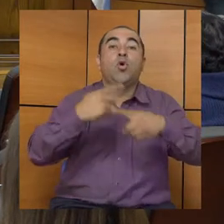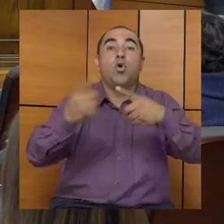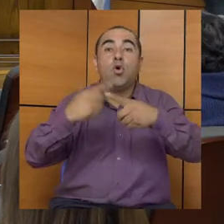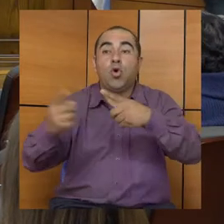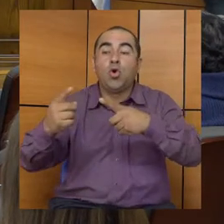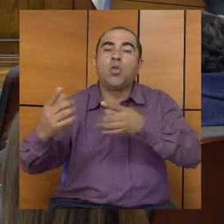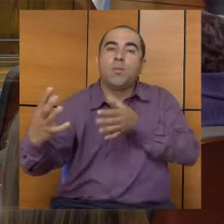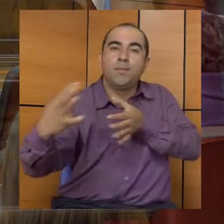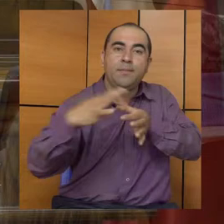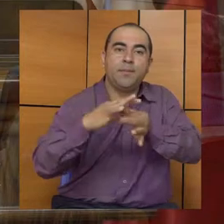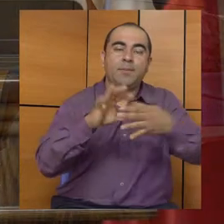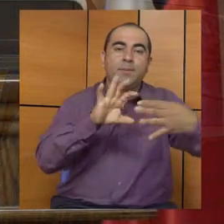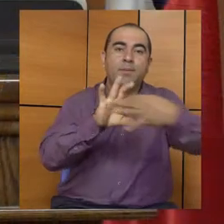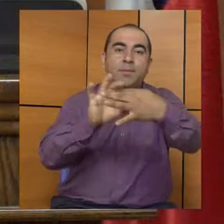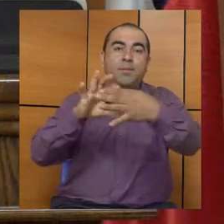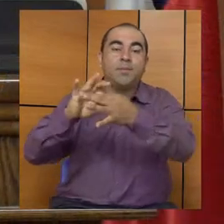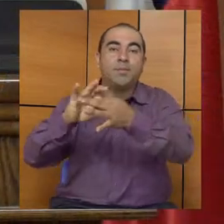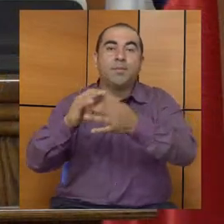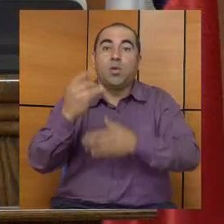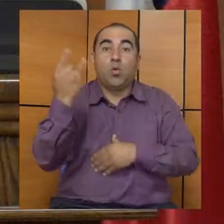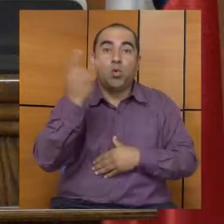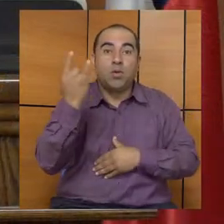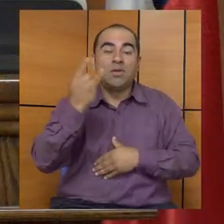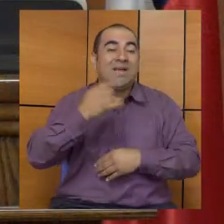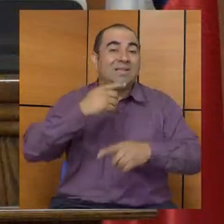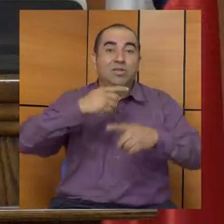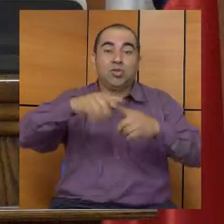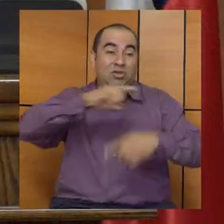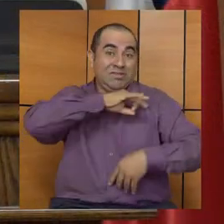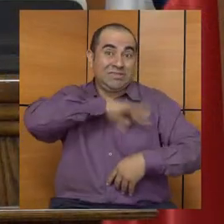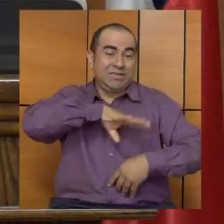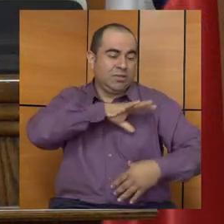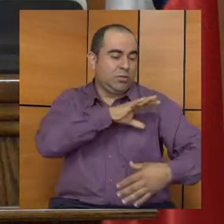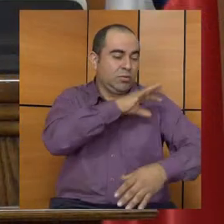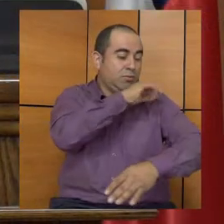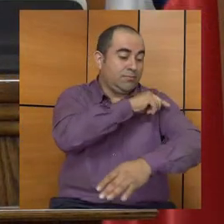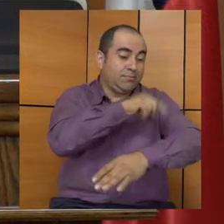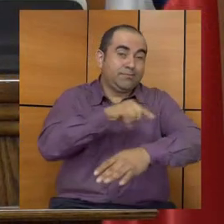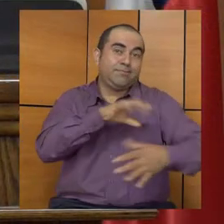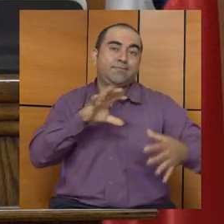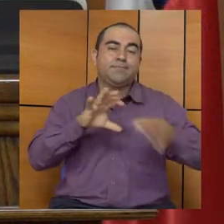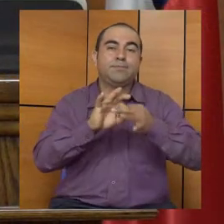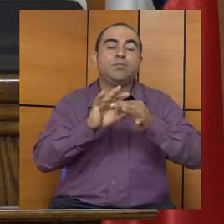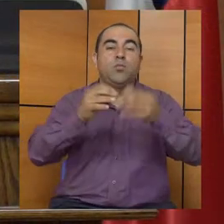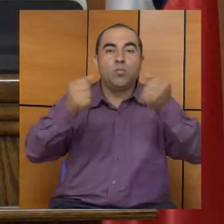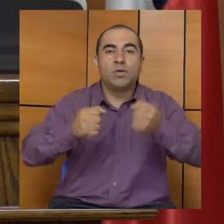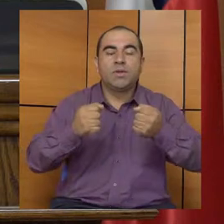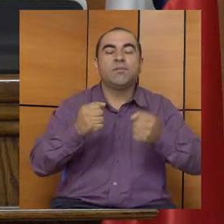universidades de todo el país.